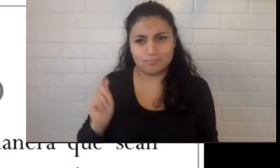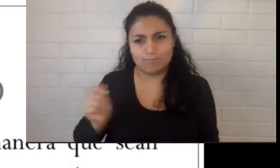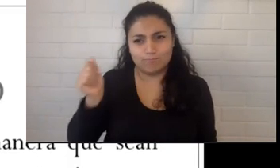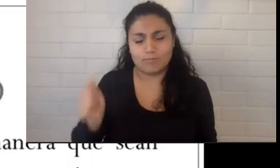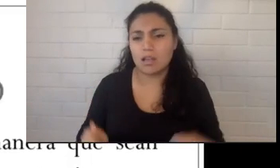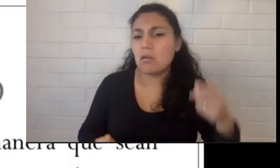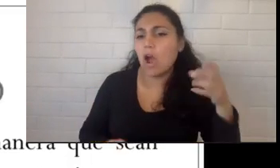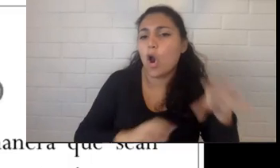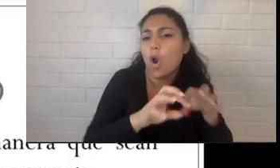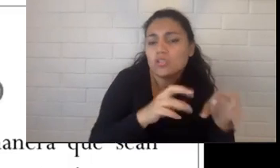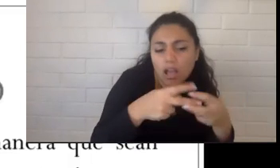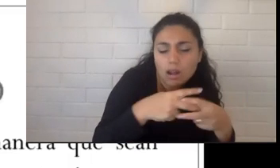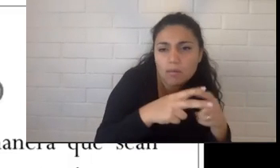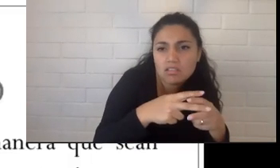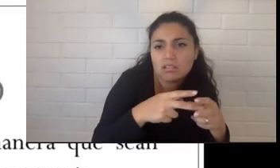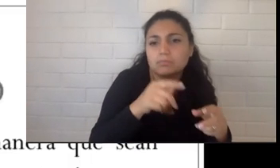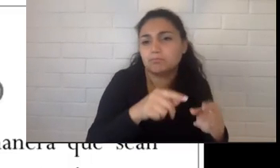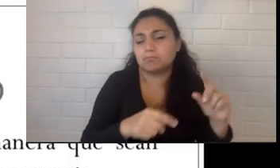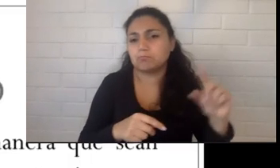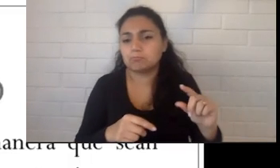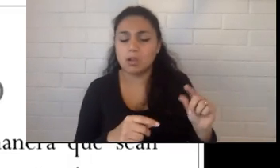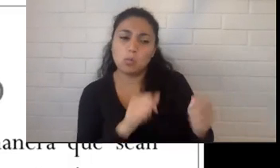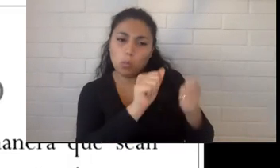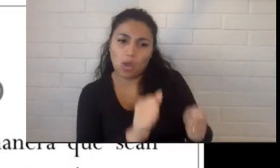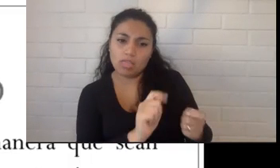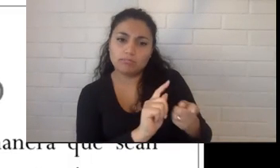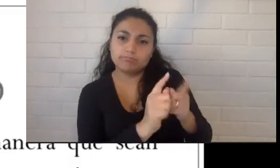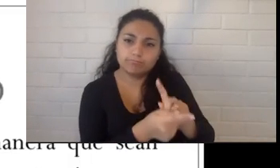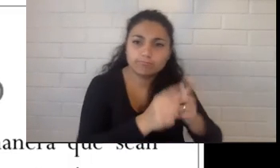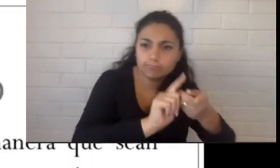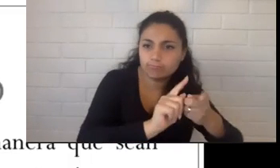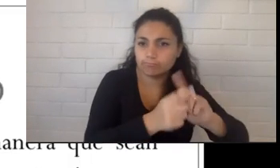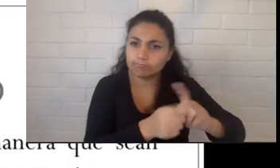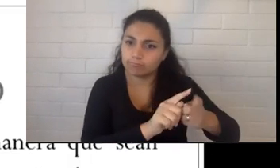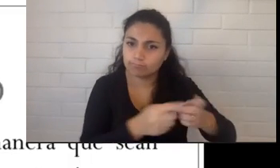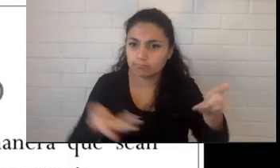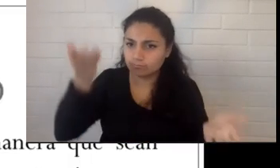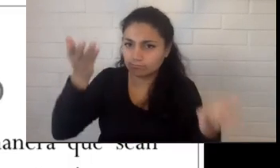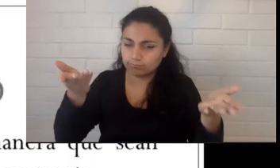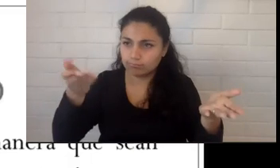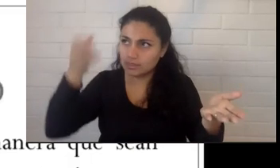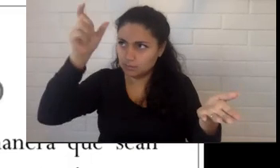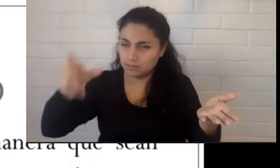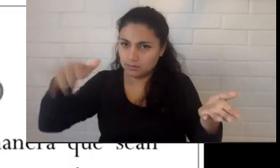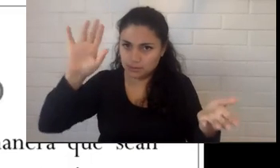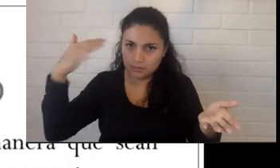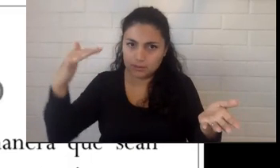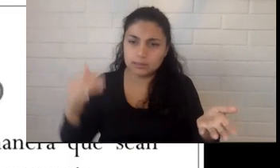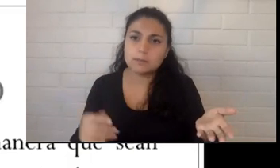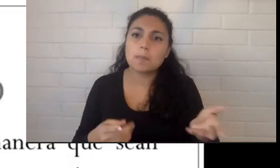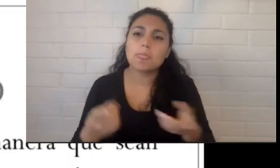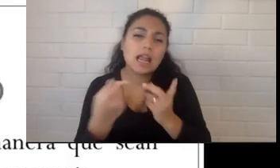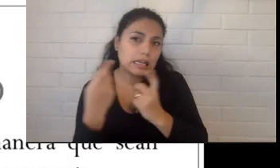de normalización, entonces por ende tenemos productos estándares que sabemos muy bien que no son y no cubren las